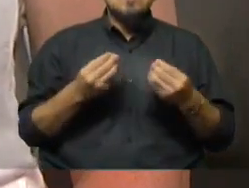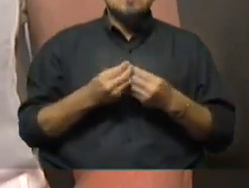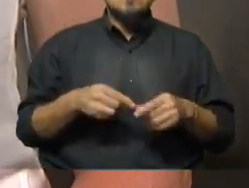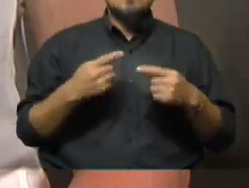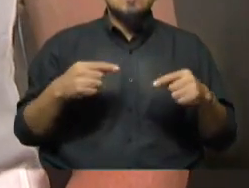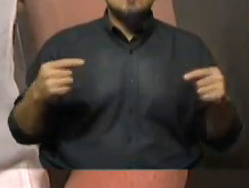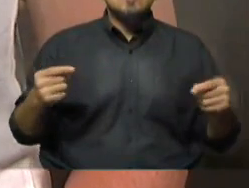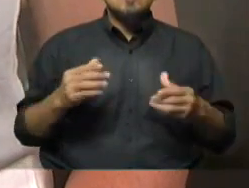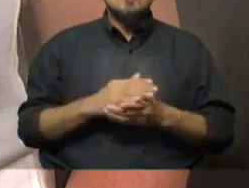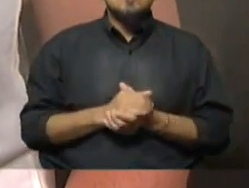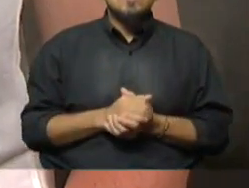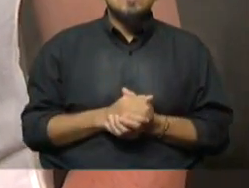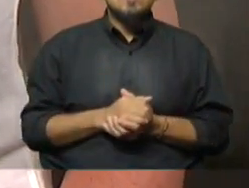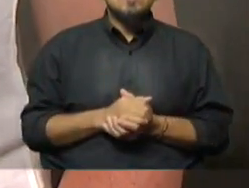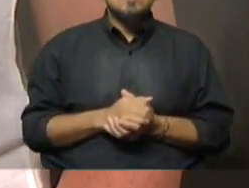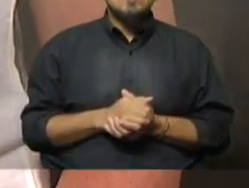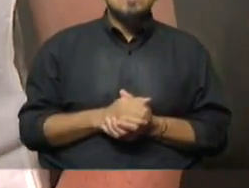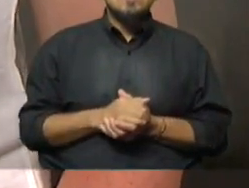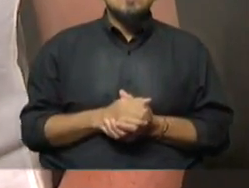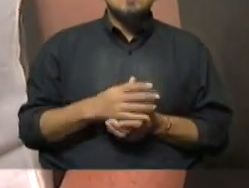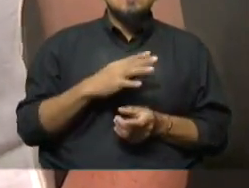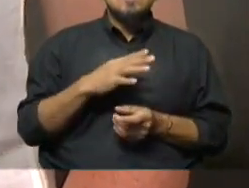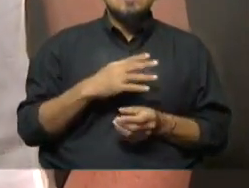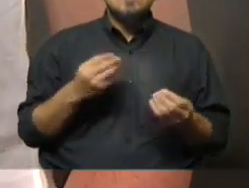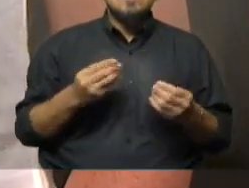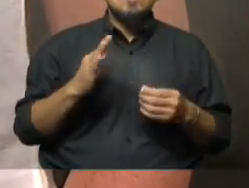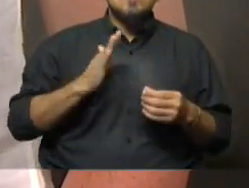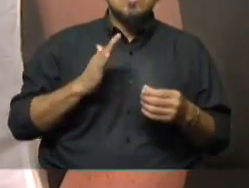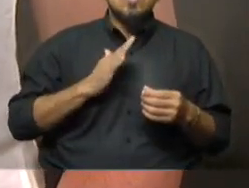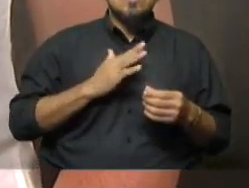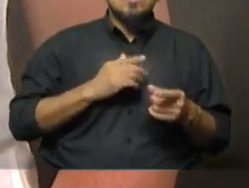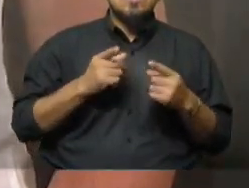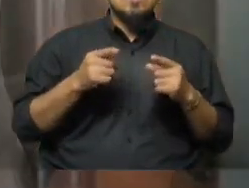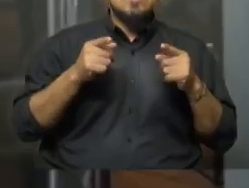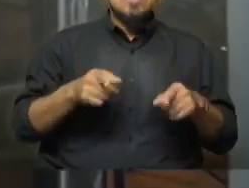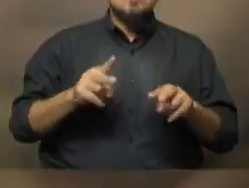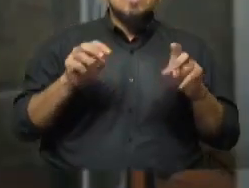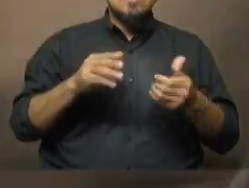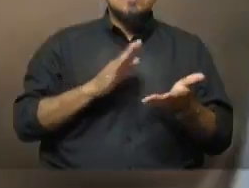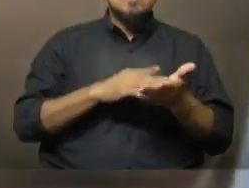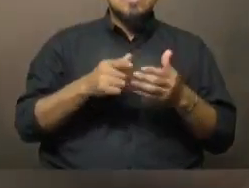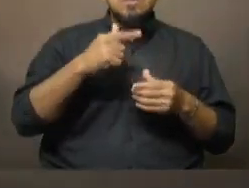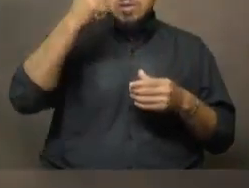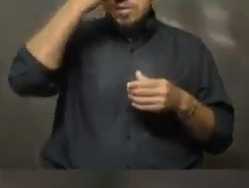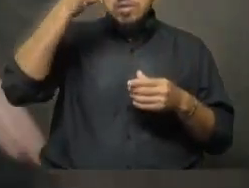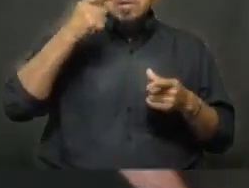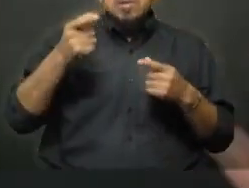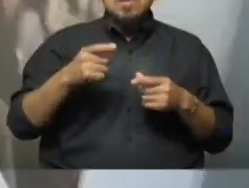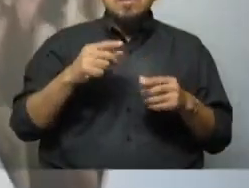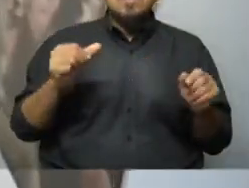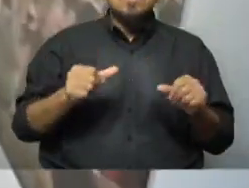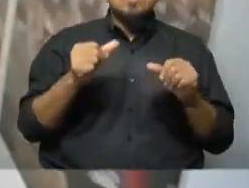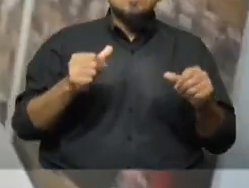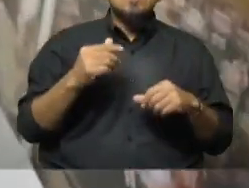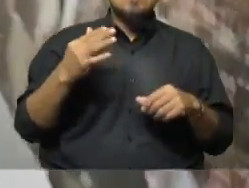Y es llamativo como también hay pila de escasez de mujeres y disidencias en esos rubros, sí. en los rubros técnicos. Hace años que vienen